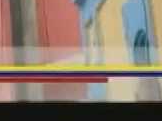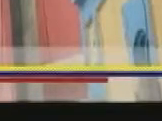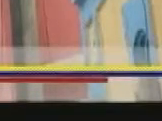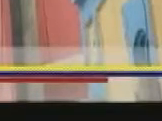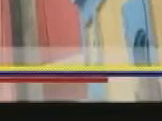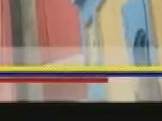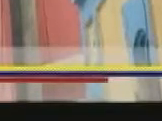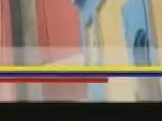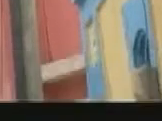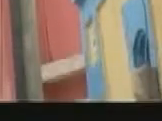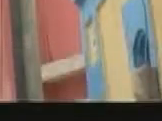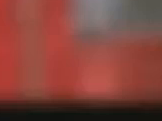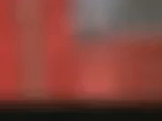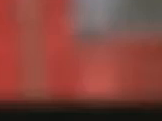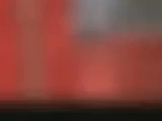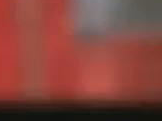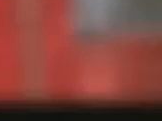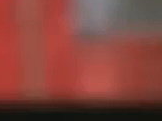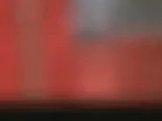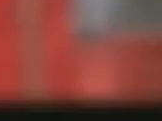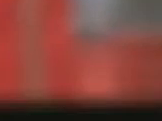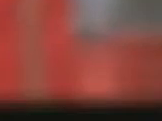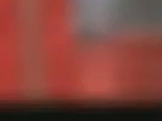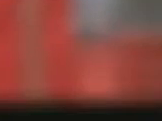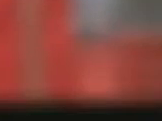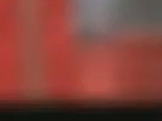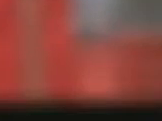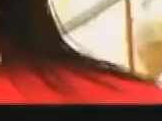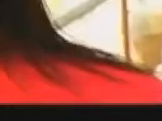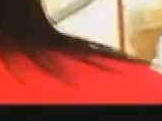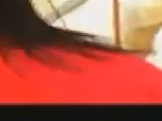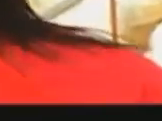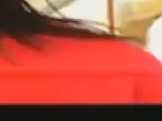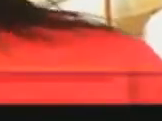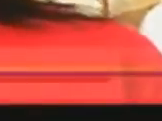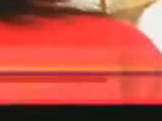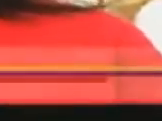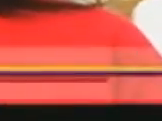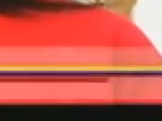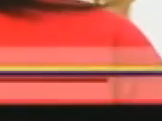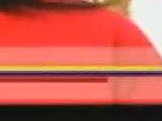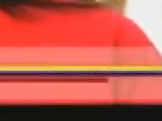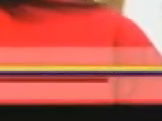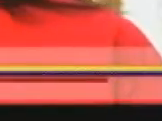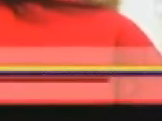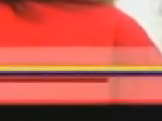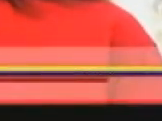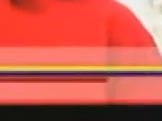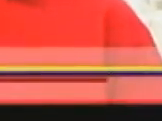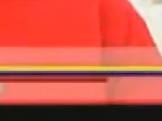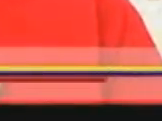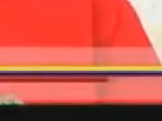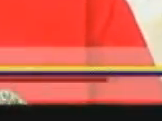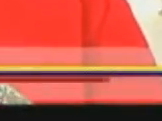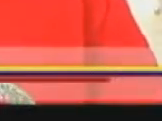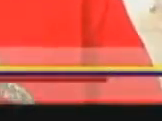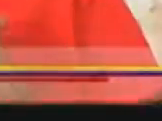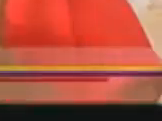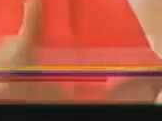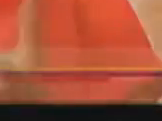se ha tocado cada casa Esperanza Esperanza futuro es